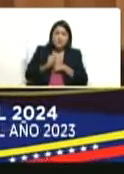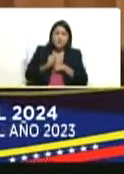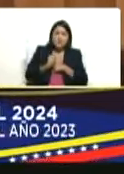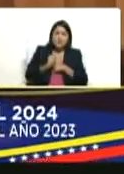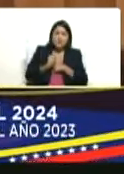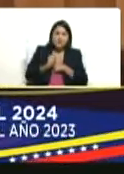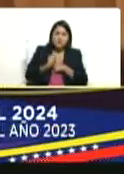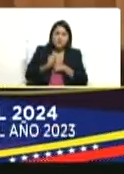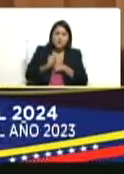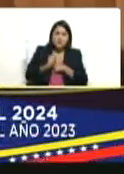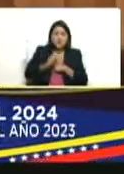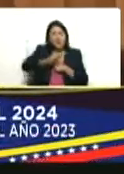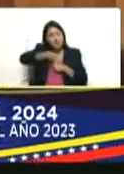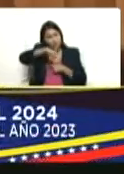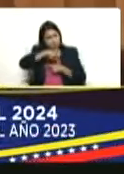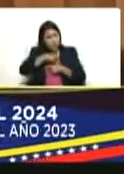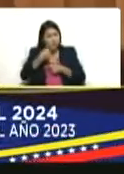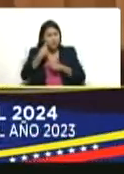Nosotros en cada momento